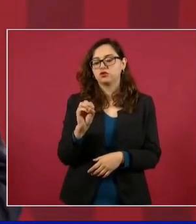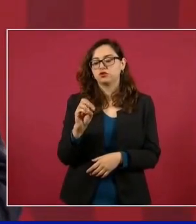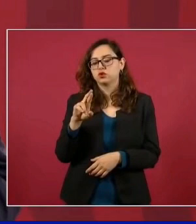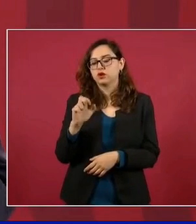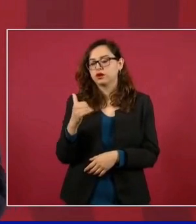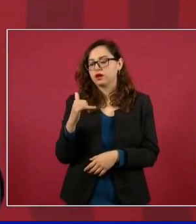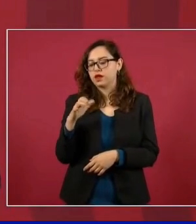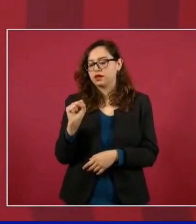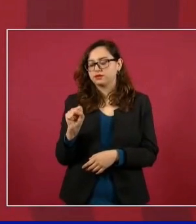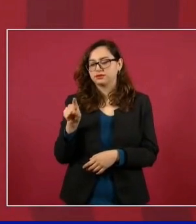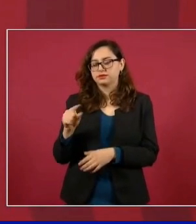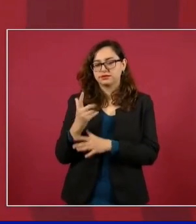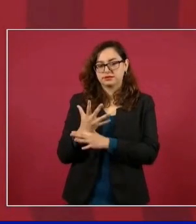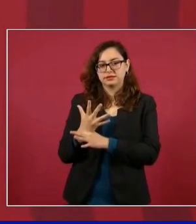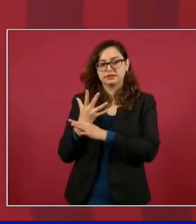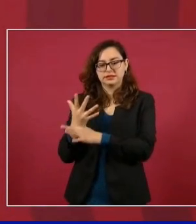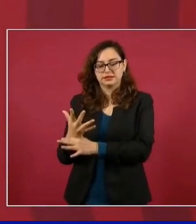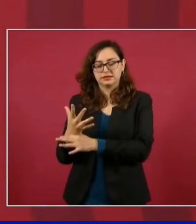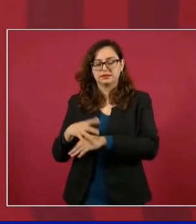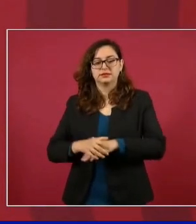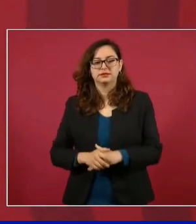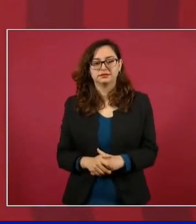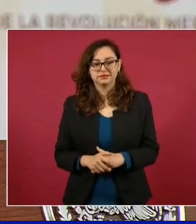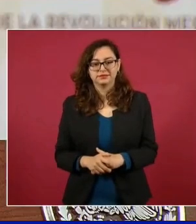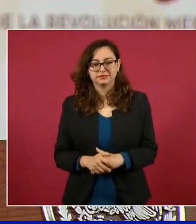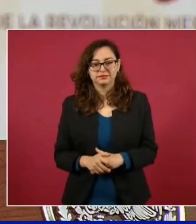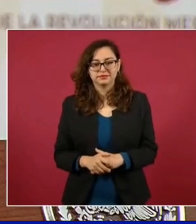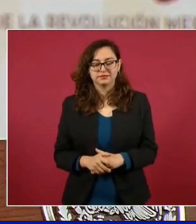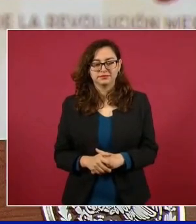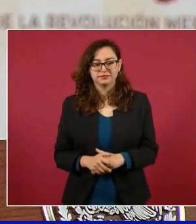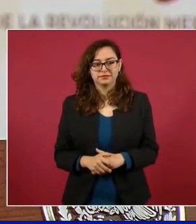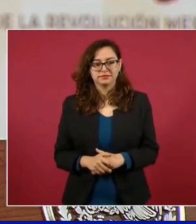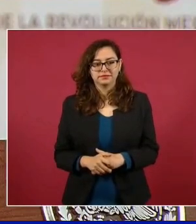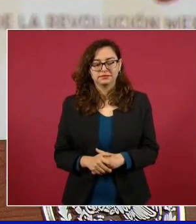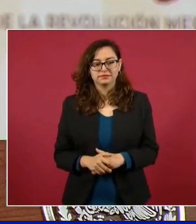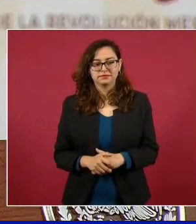de su maestro Manuel Sánchez Mármol.